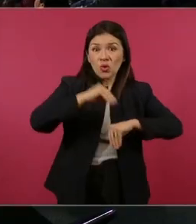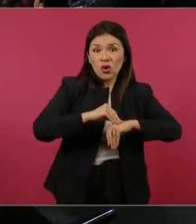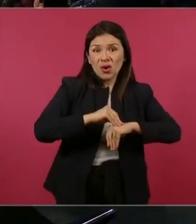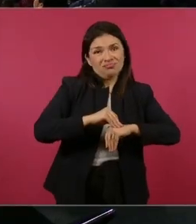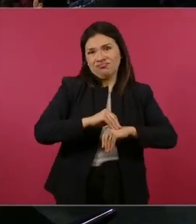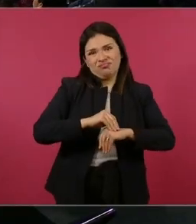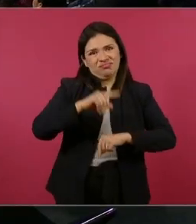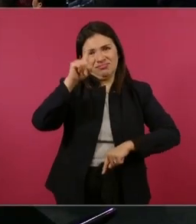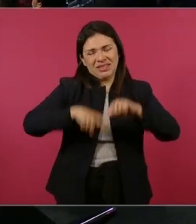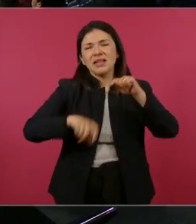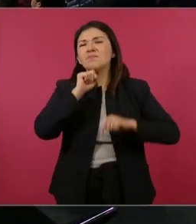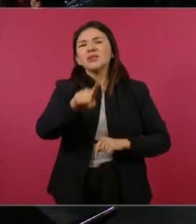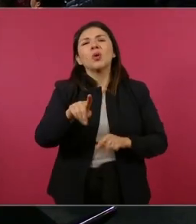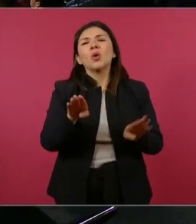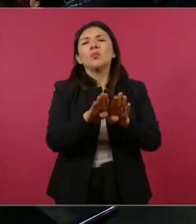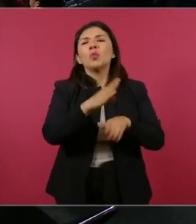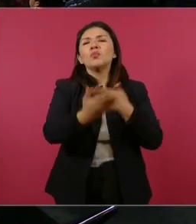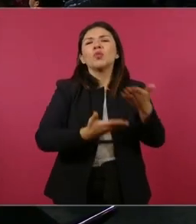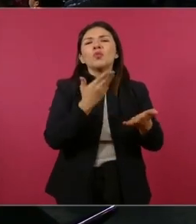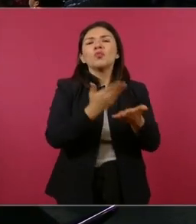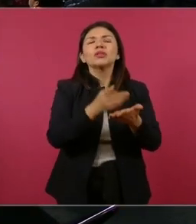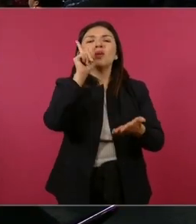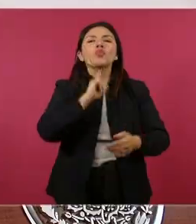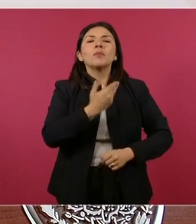la presidenta